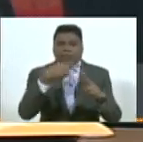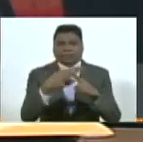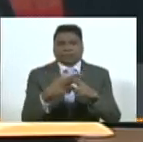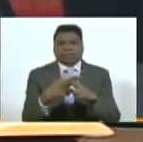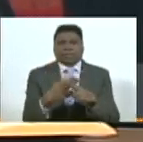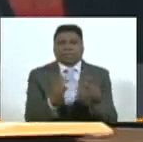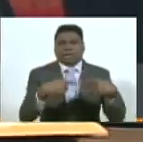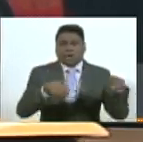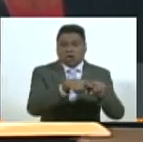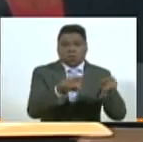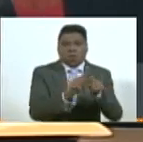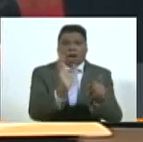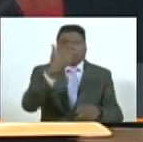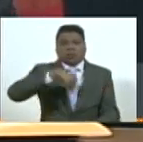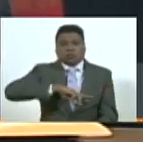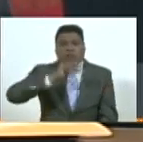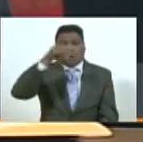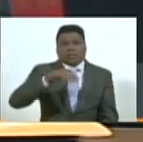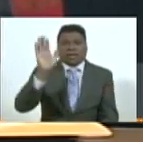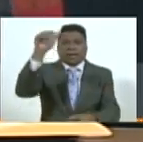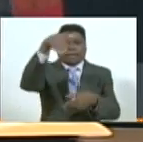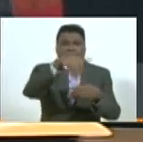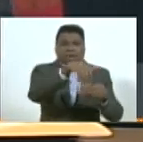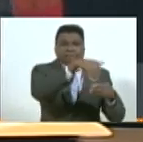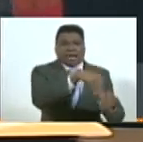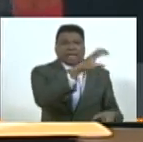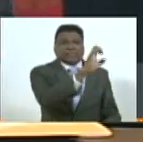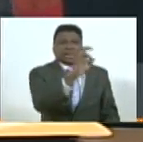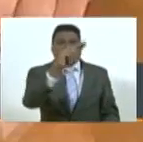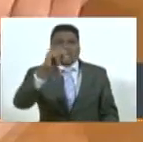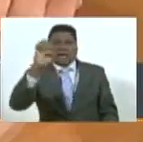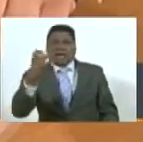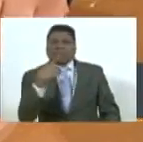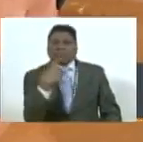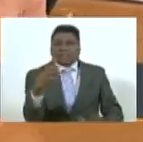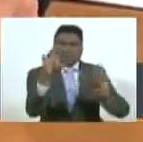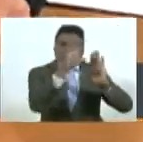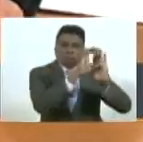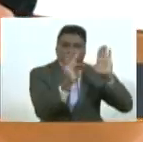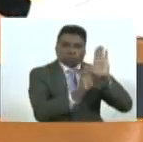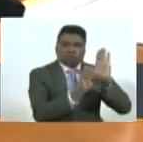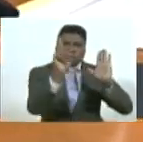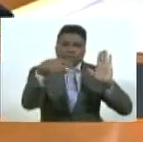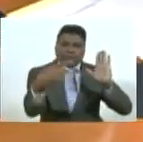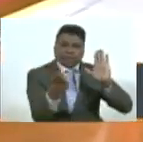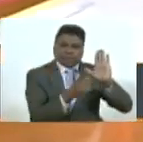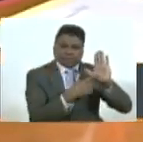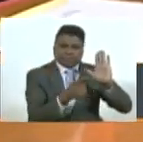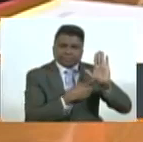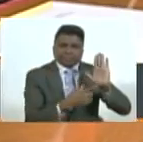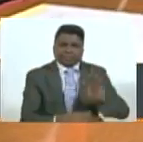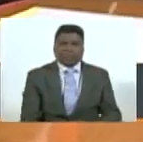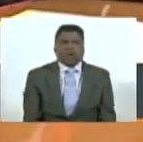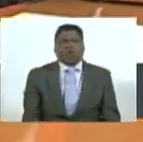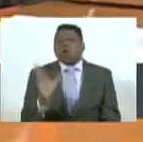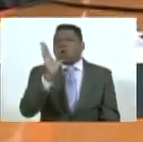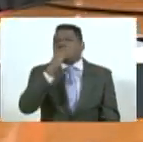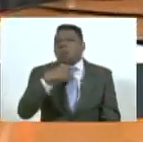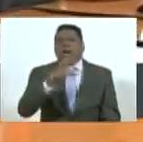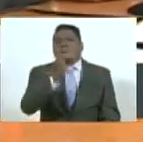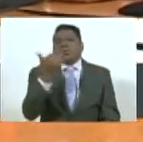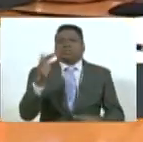manera de ejercer el sufragio de acuerdo a lo previsto en nuestra Constitución de la República Bolivariana de Venezuela. No habrá otra